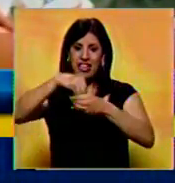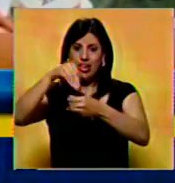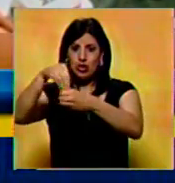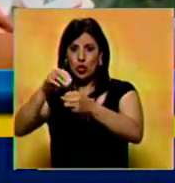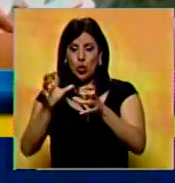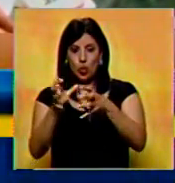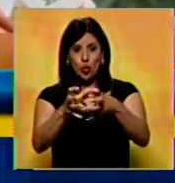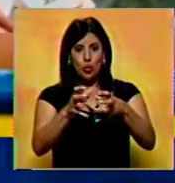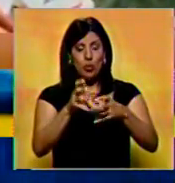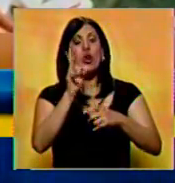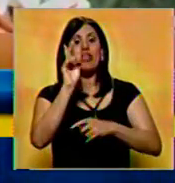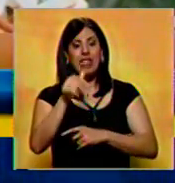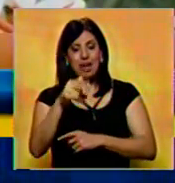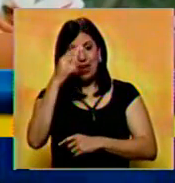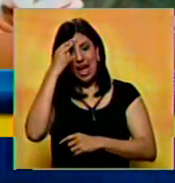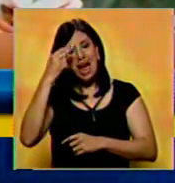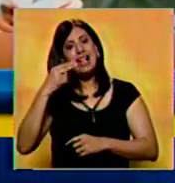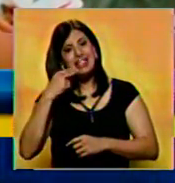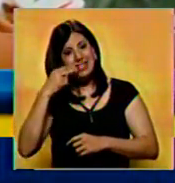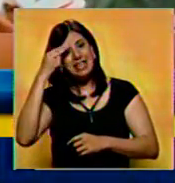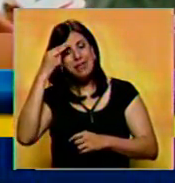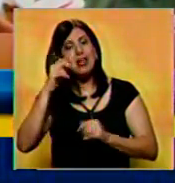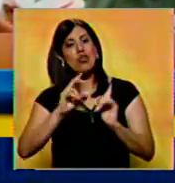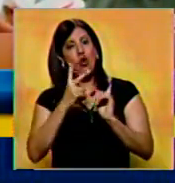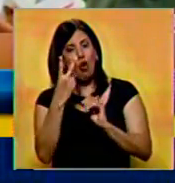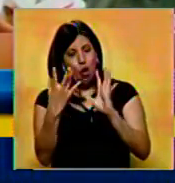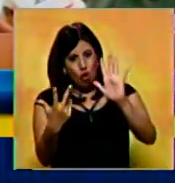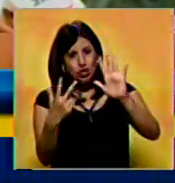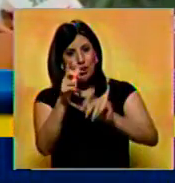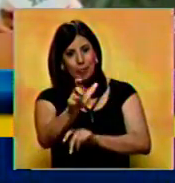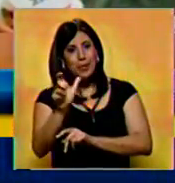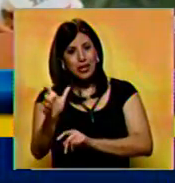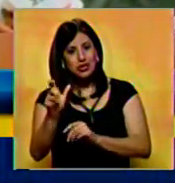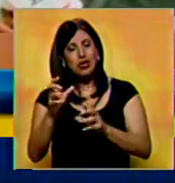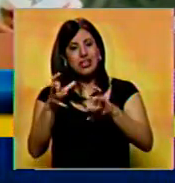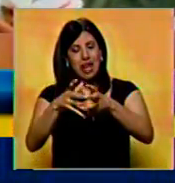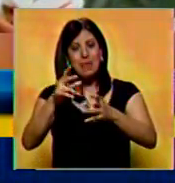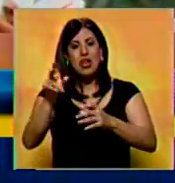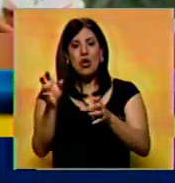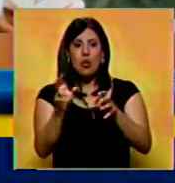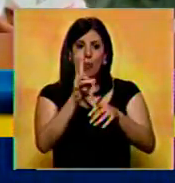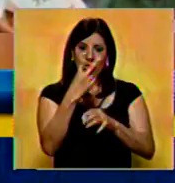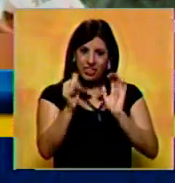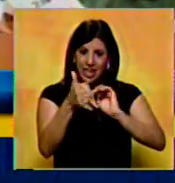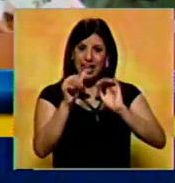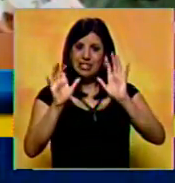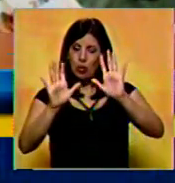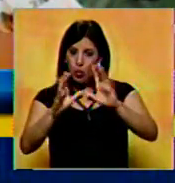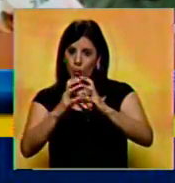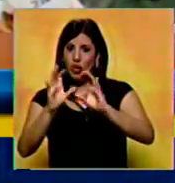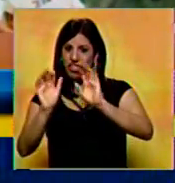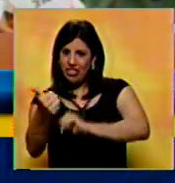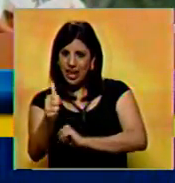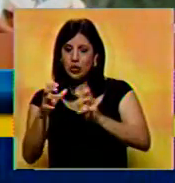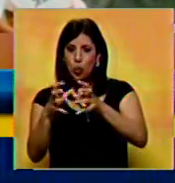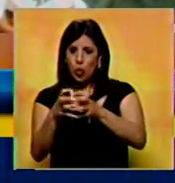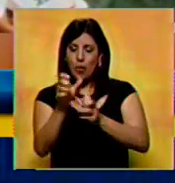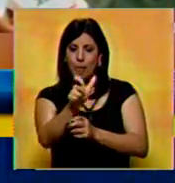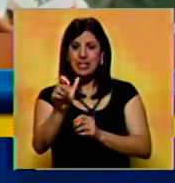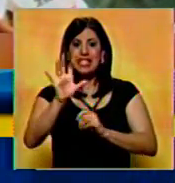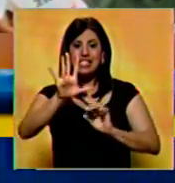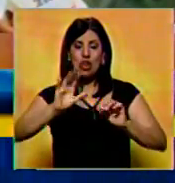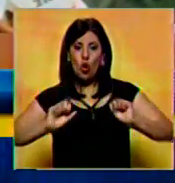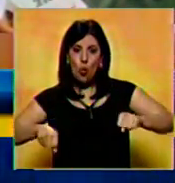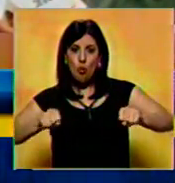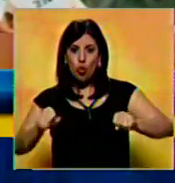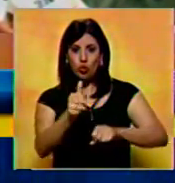cuadrante, y la parroquia Antímano tiene 8 cuadrantes que tendrán también 10 efectivos por cada uno de los cuadrantes en 5 motos cada